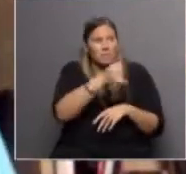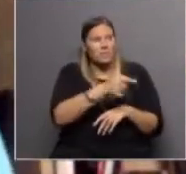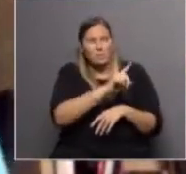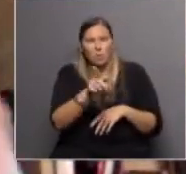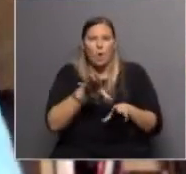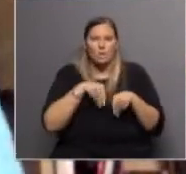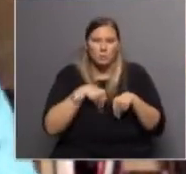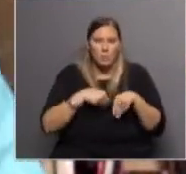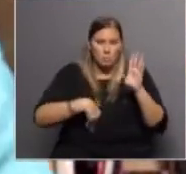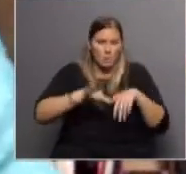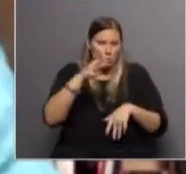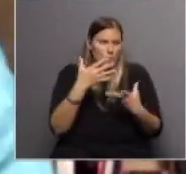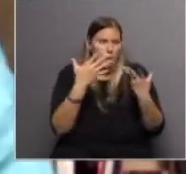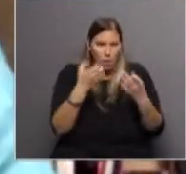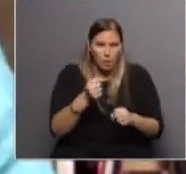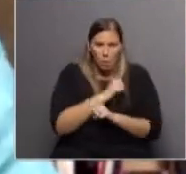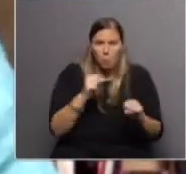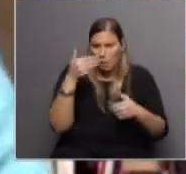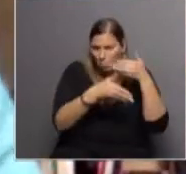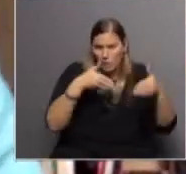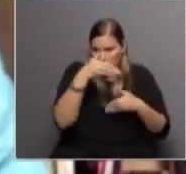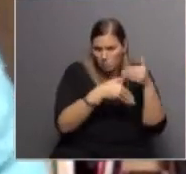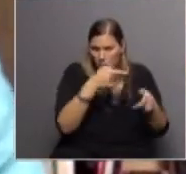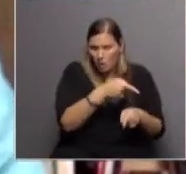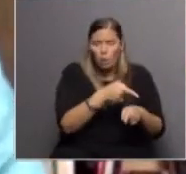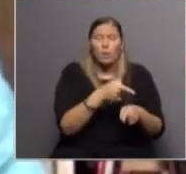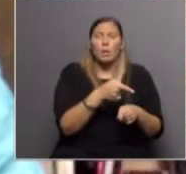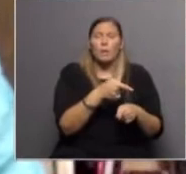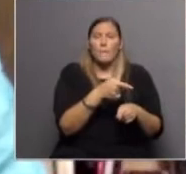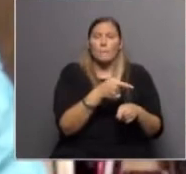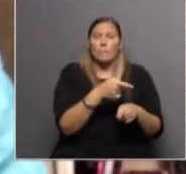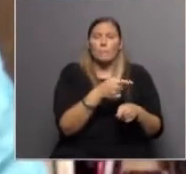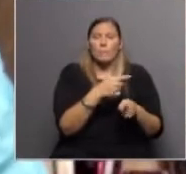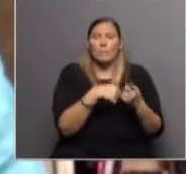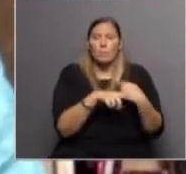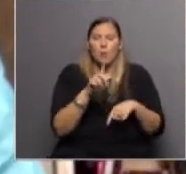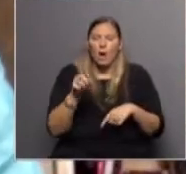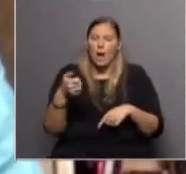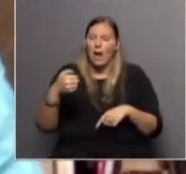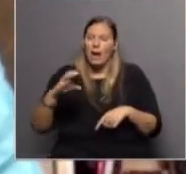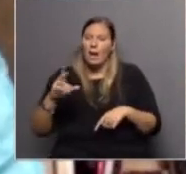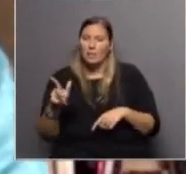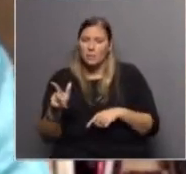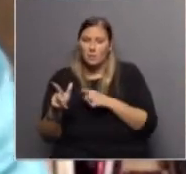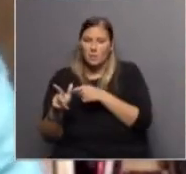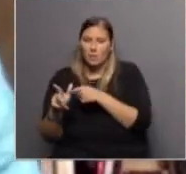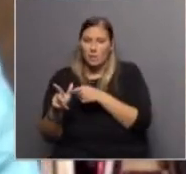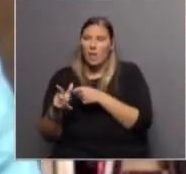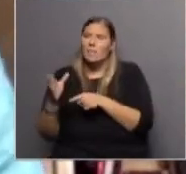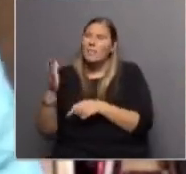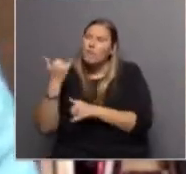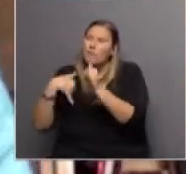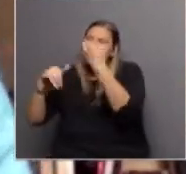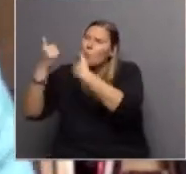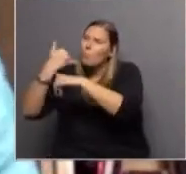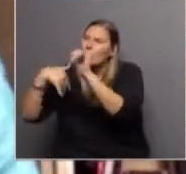no. De hecho, la mayoría que ha querido participar, participa. Para el GACH, tener todos los insumos y la